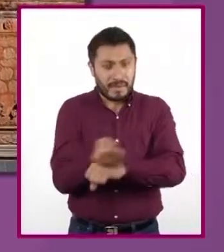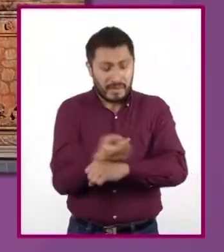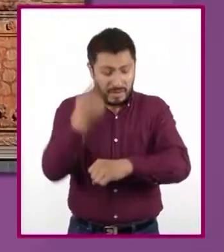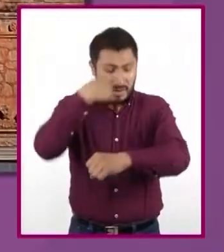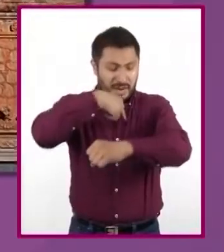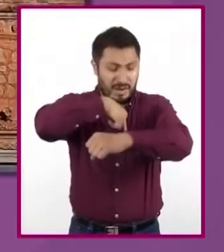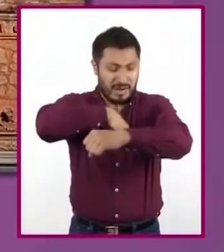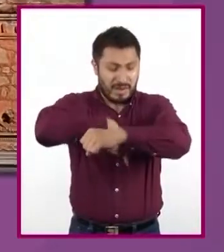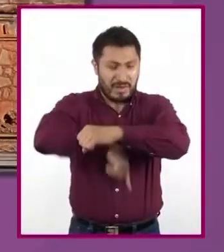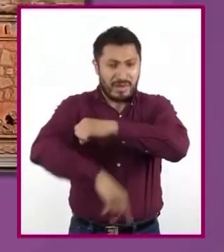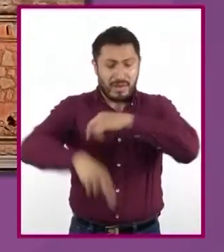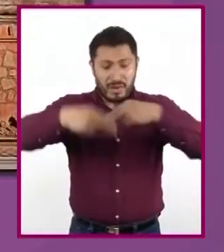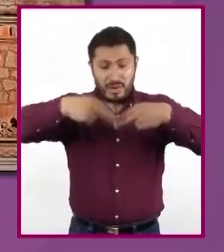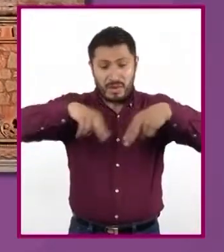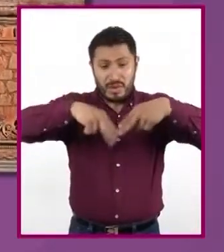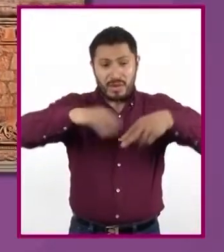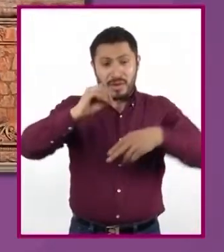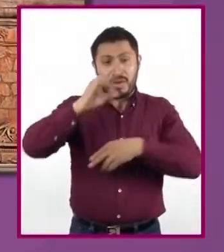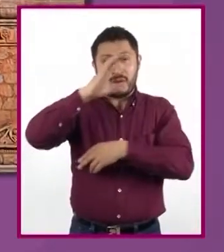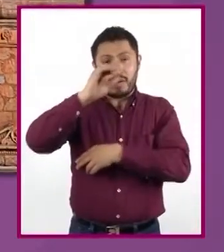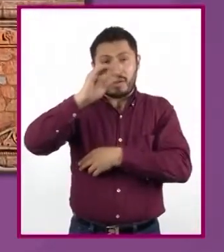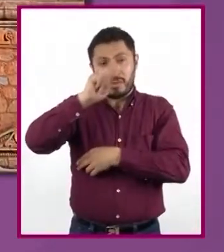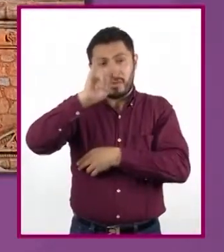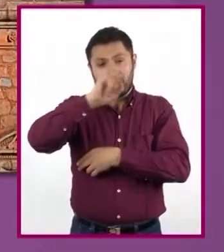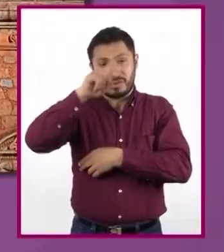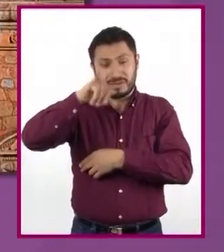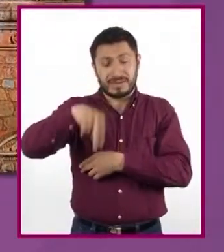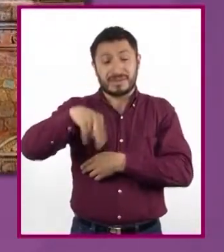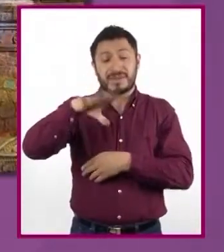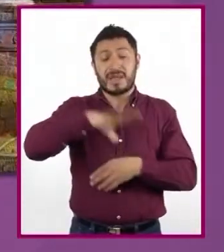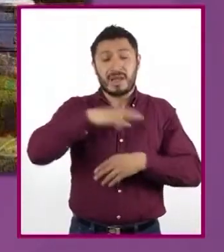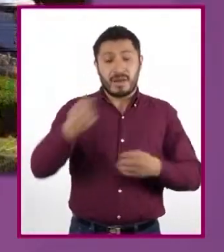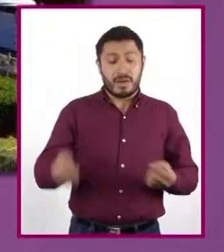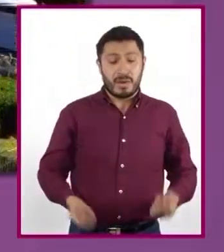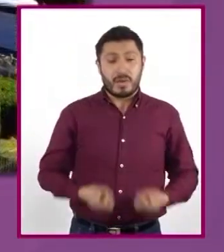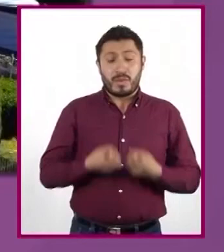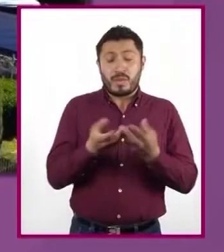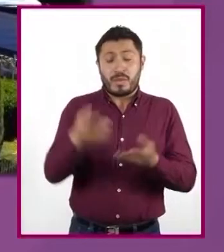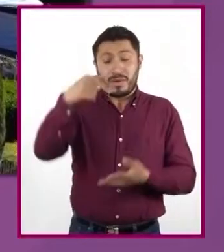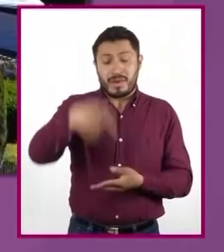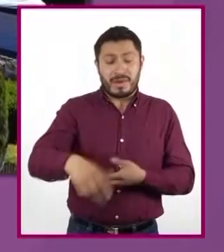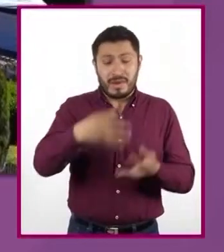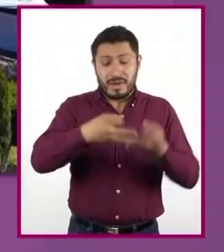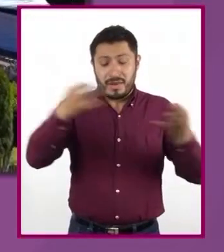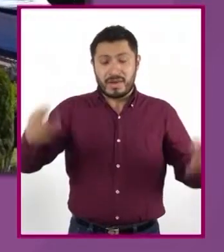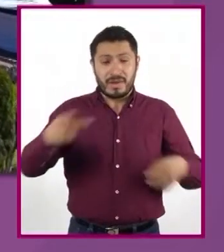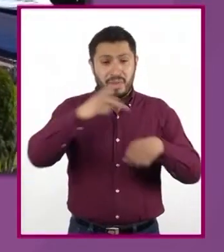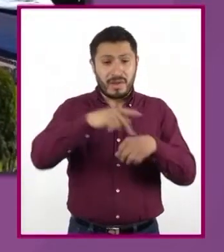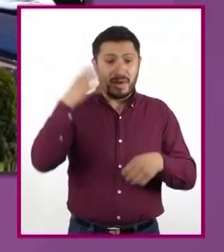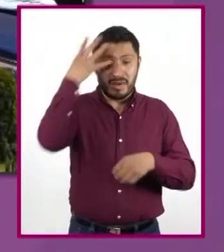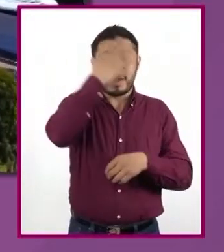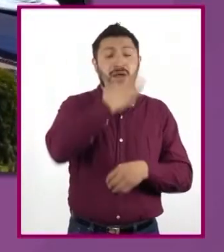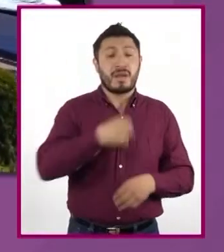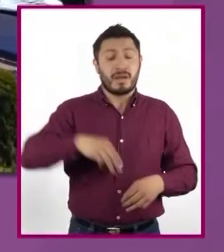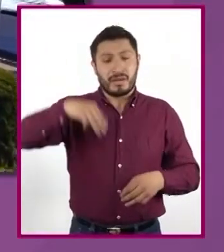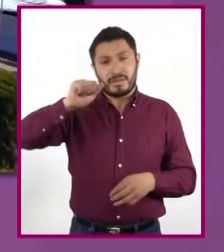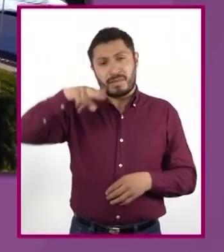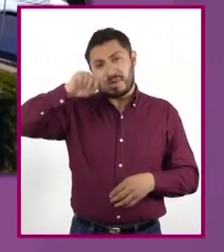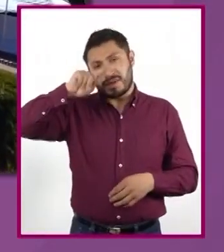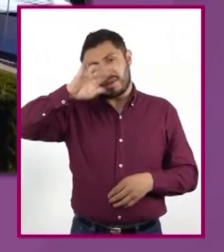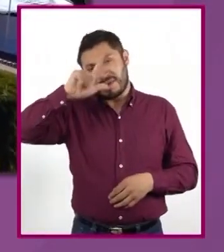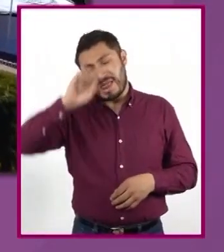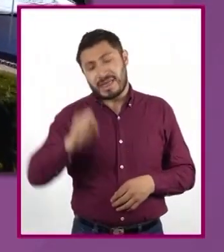a través de mi nieto Ocotzin, fructifique en esta tierra de piedras preciosas y manantiales de